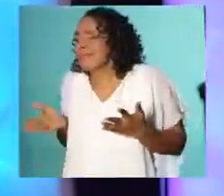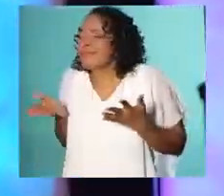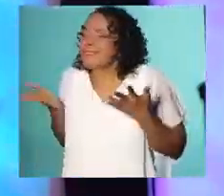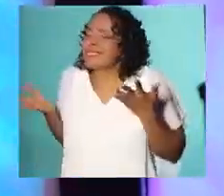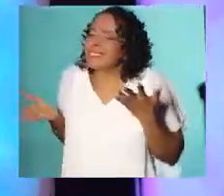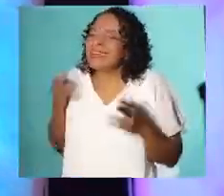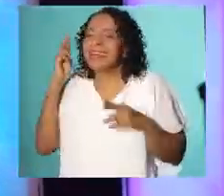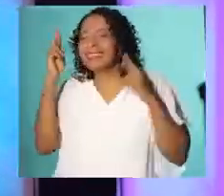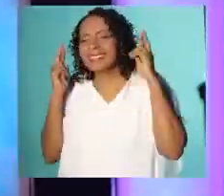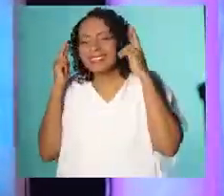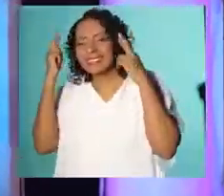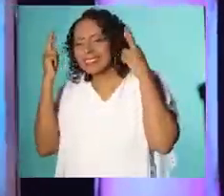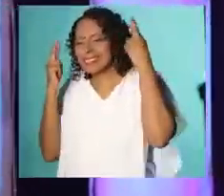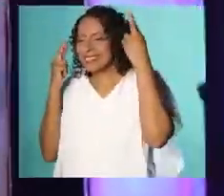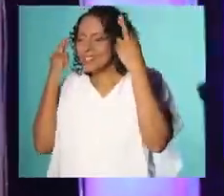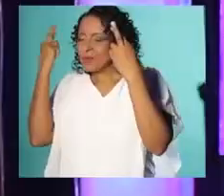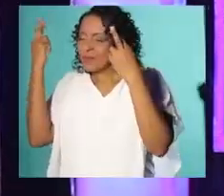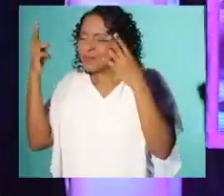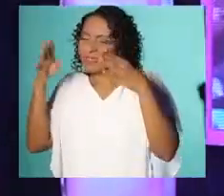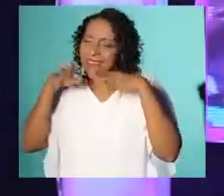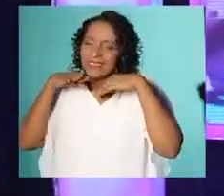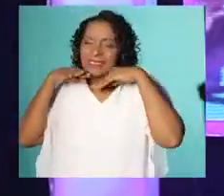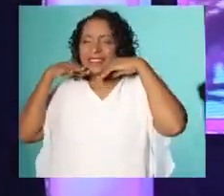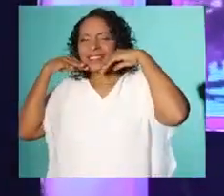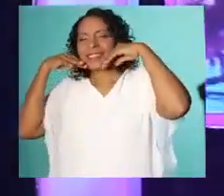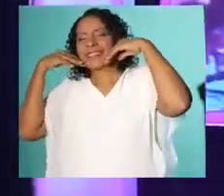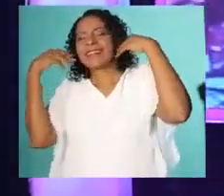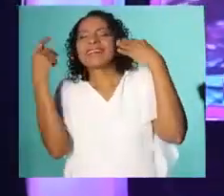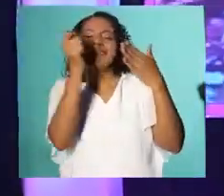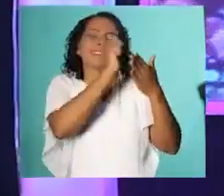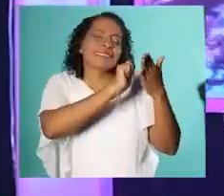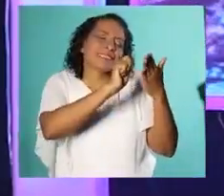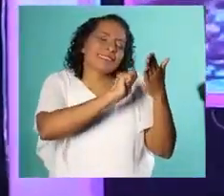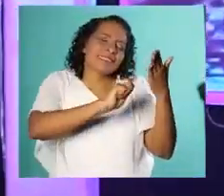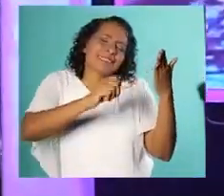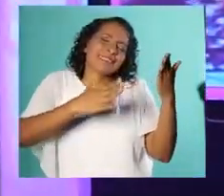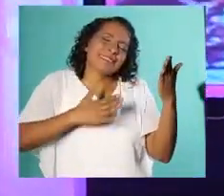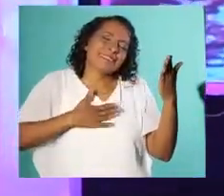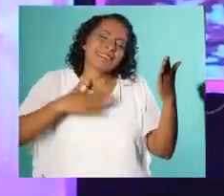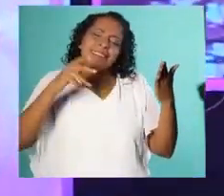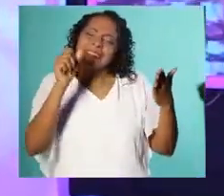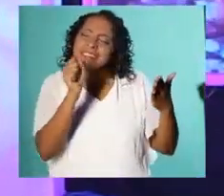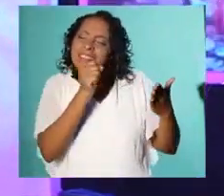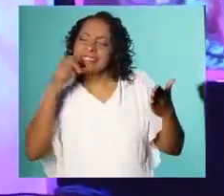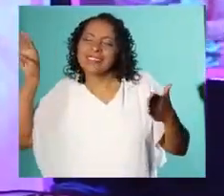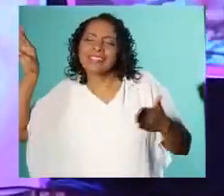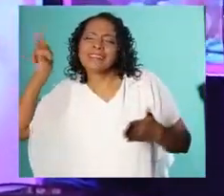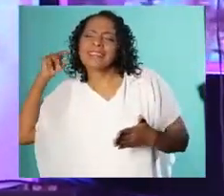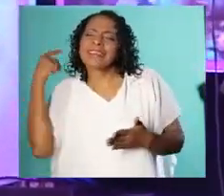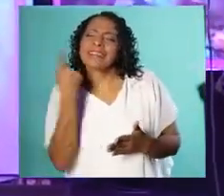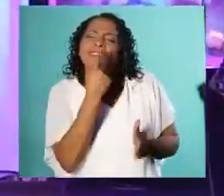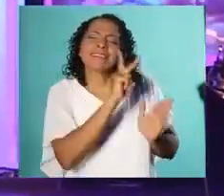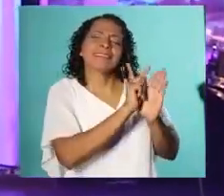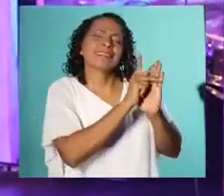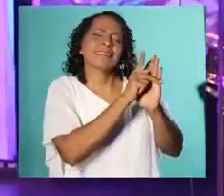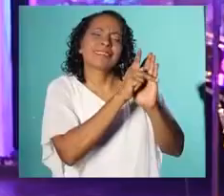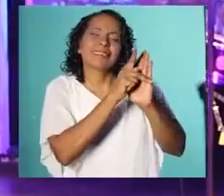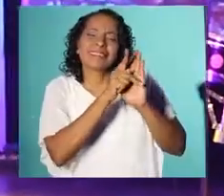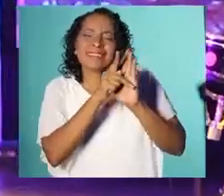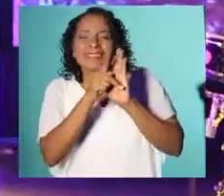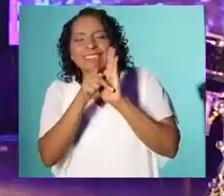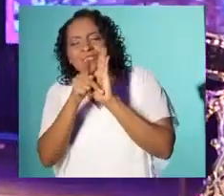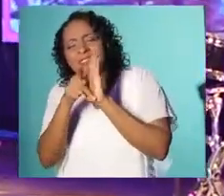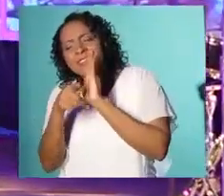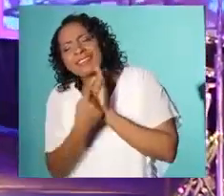río las letras de mi canción. Cada minuto, cada minuto, cada minuto que